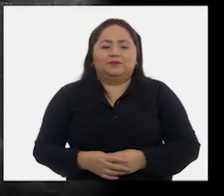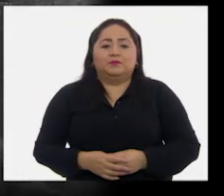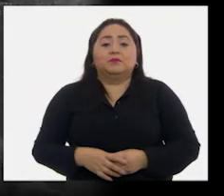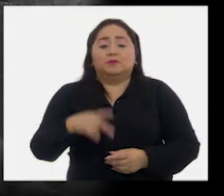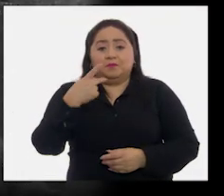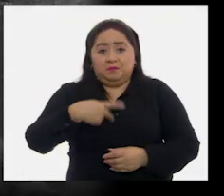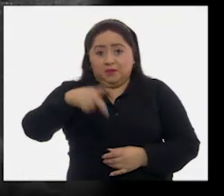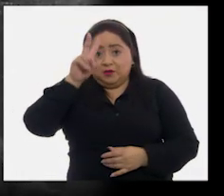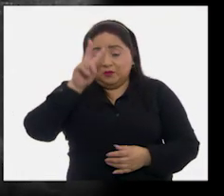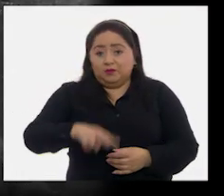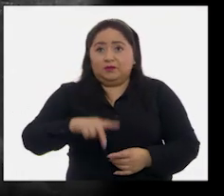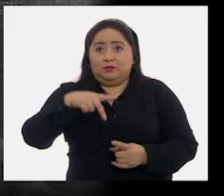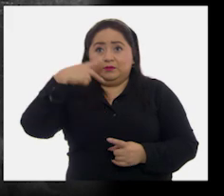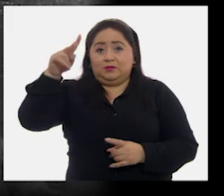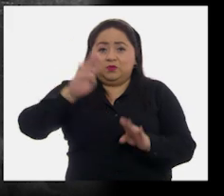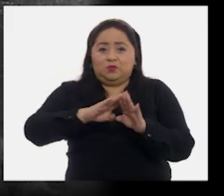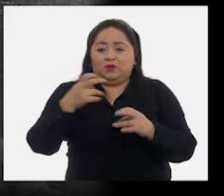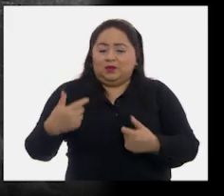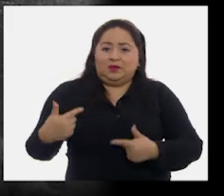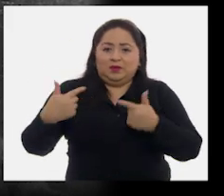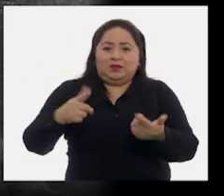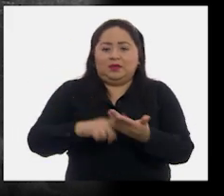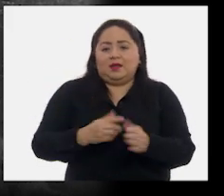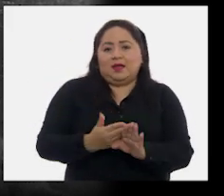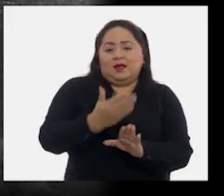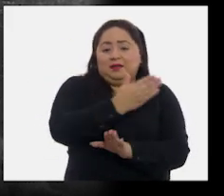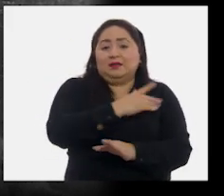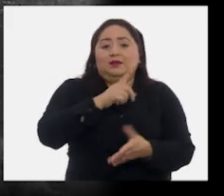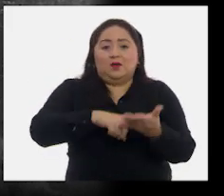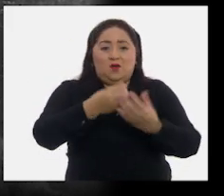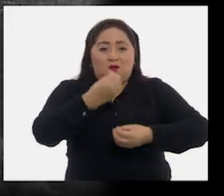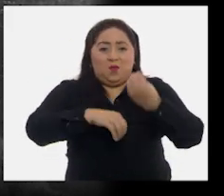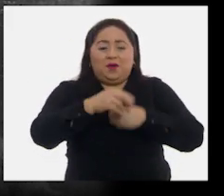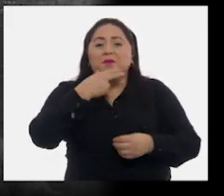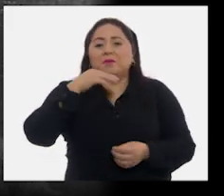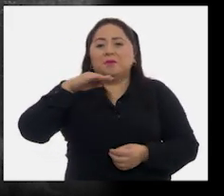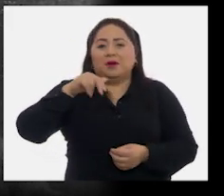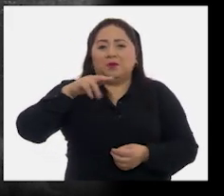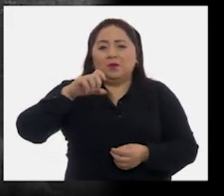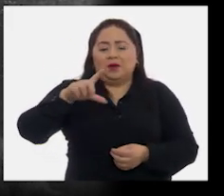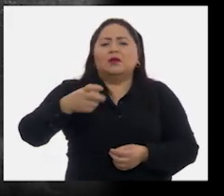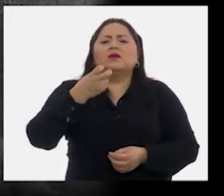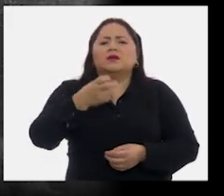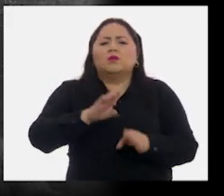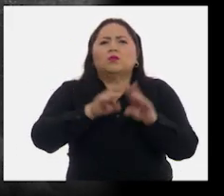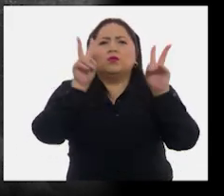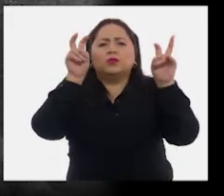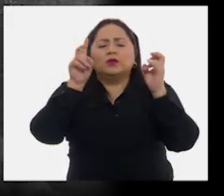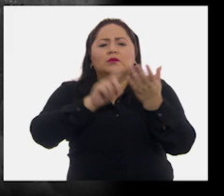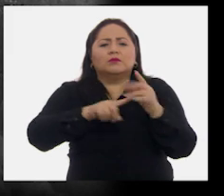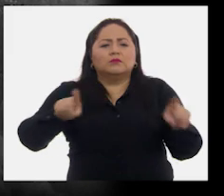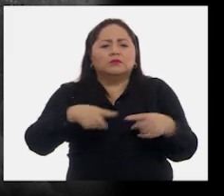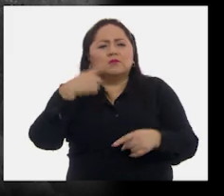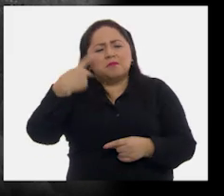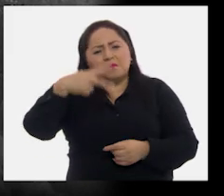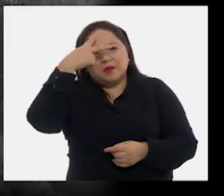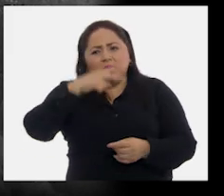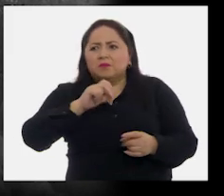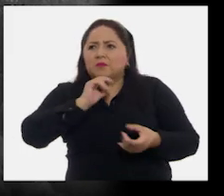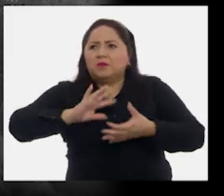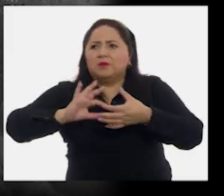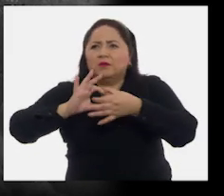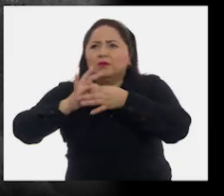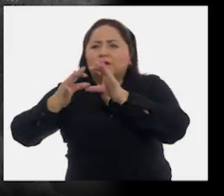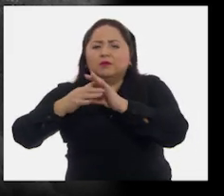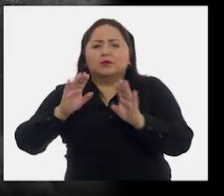Aunque perteneciente a una generación anterior, la obra de Manuel M. Ponce se basa en temas del folclore mexicano combinados con